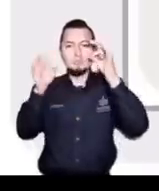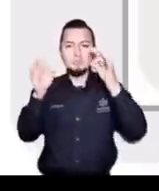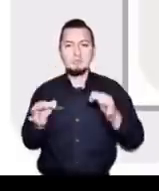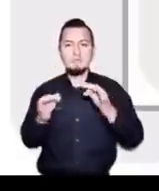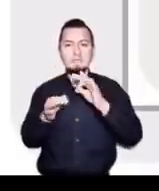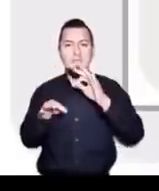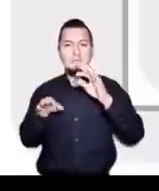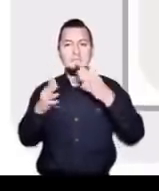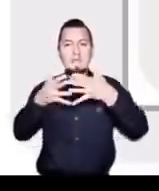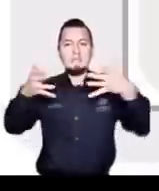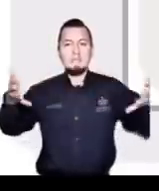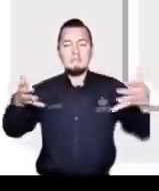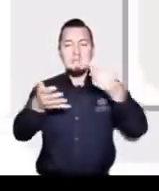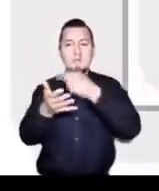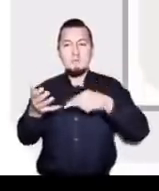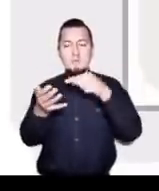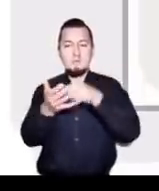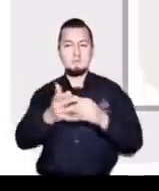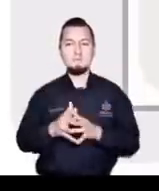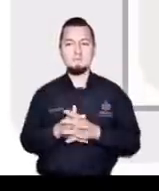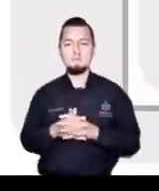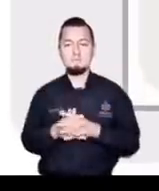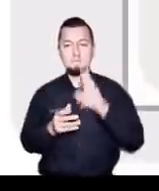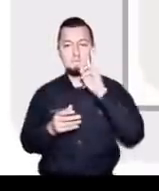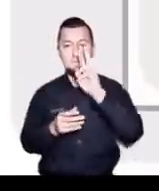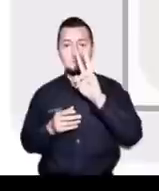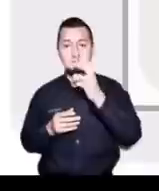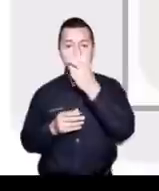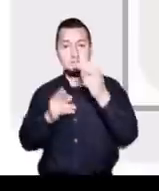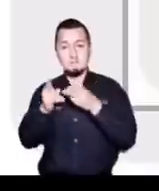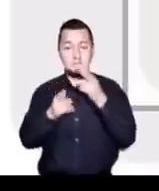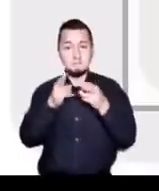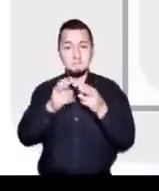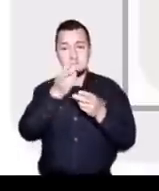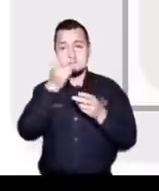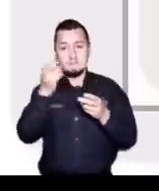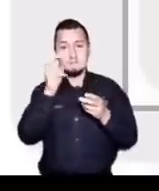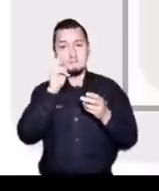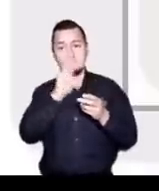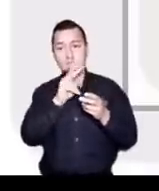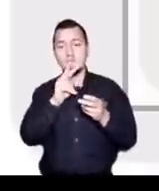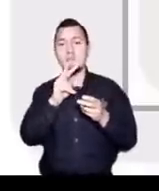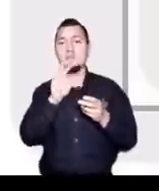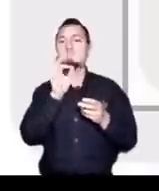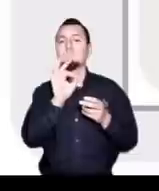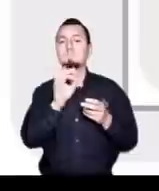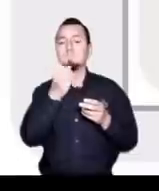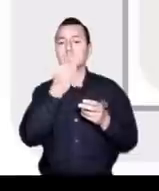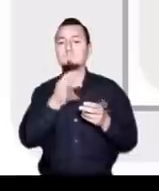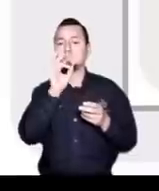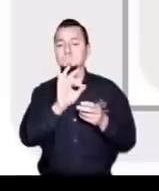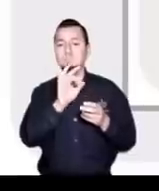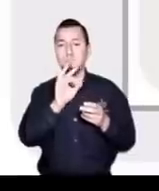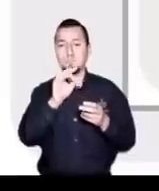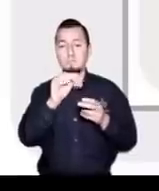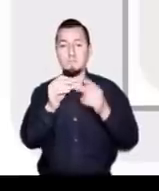en esta diapositiva o en esta otra. Y las cabinas de conducción, aparte